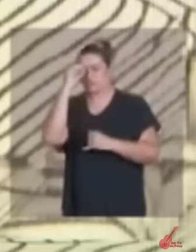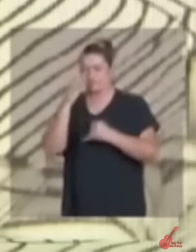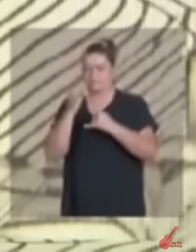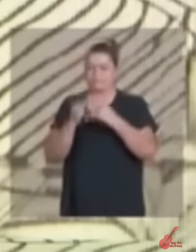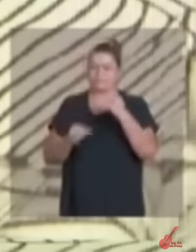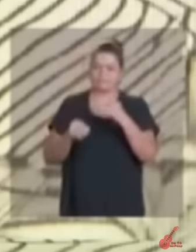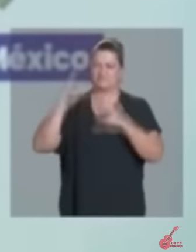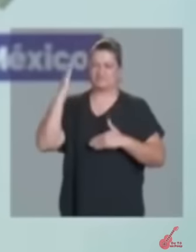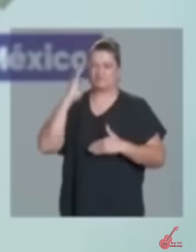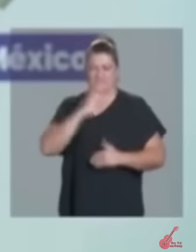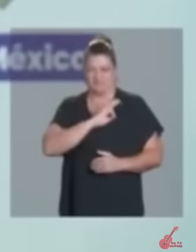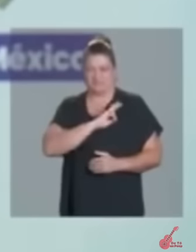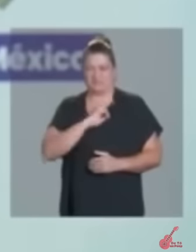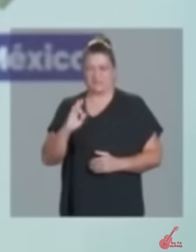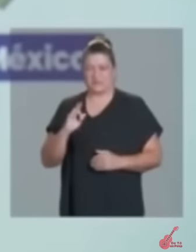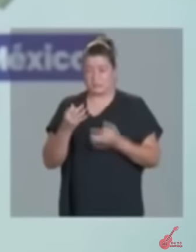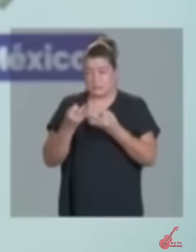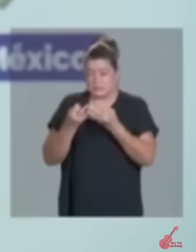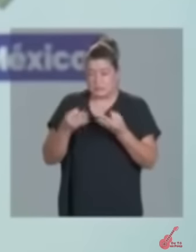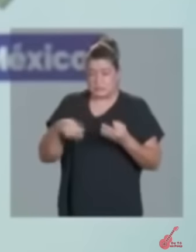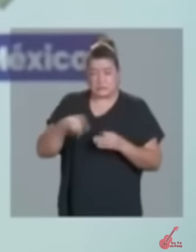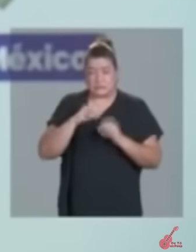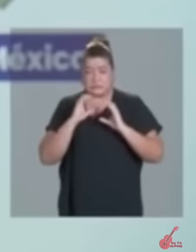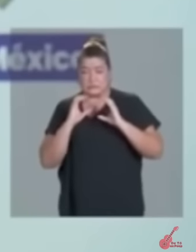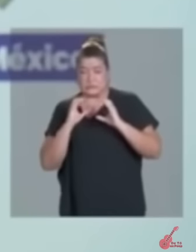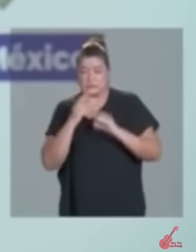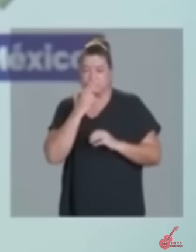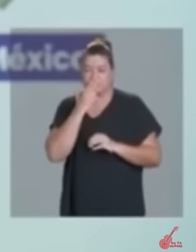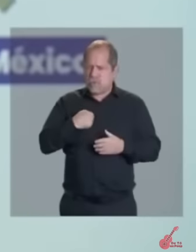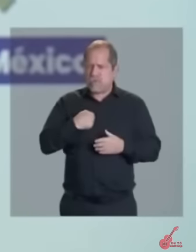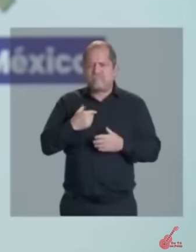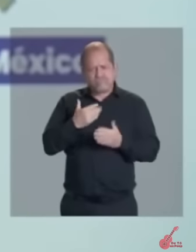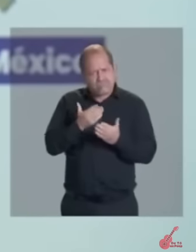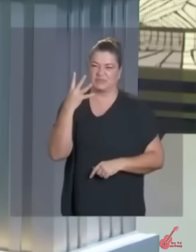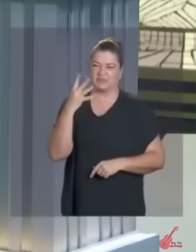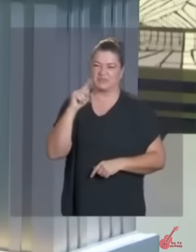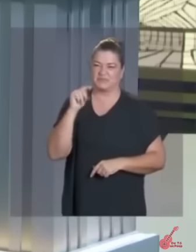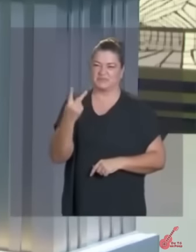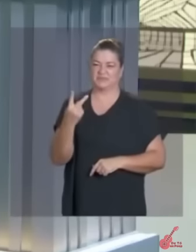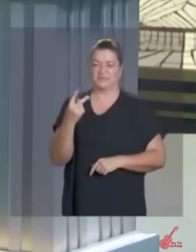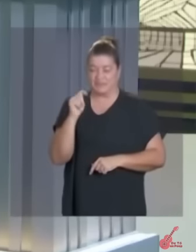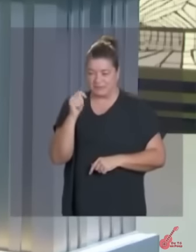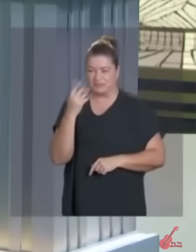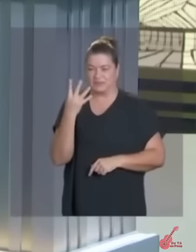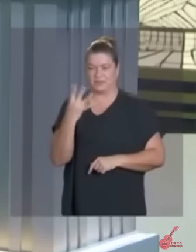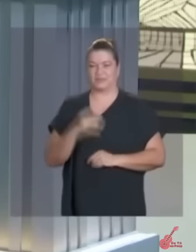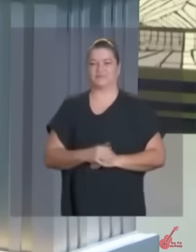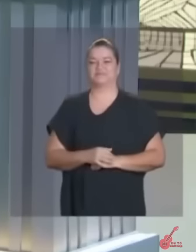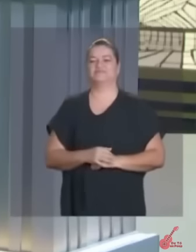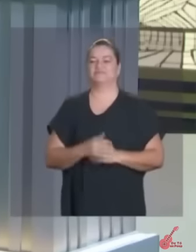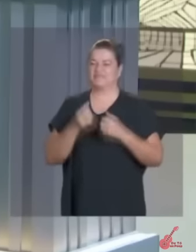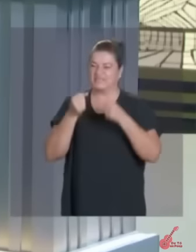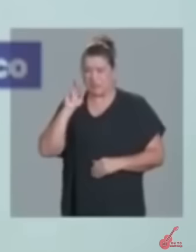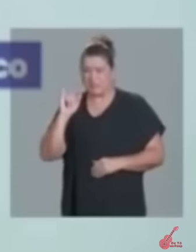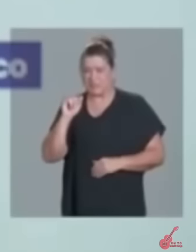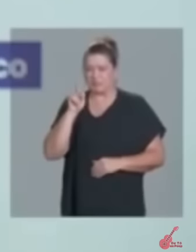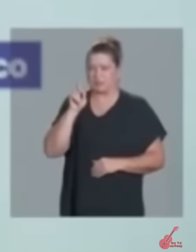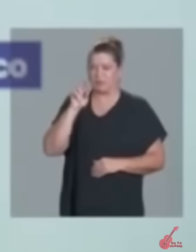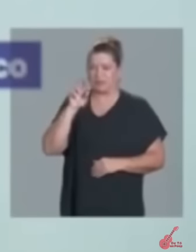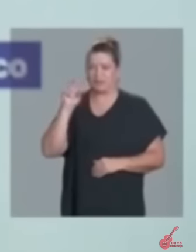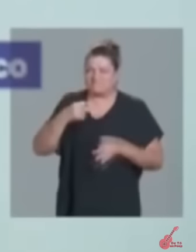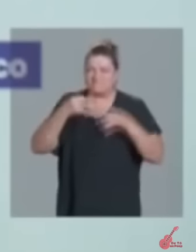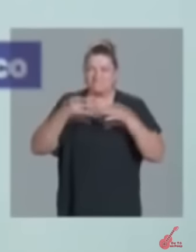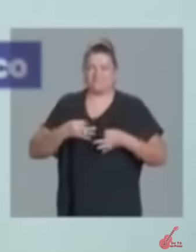candidata Claudia Sheinbaum. No olviden que ante la duda, la más te duda. Ok, bien. Gracias, candidata. Candidata Xochitl Gálvez, adelante. A